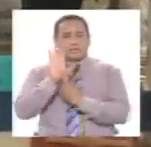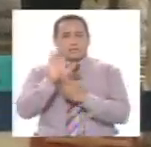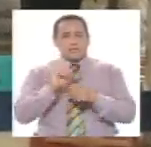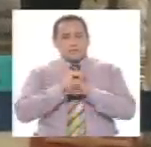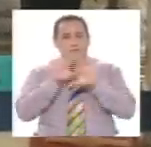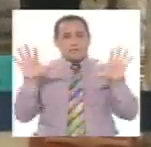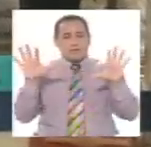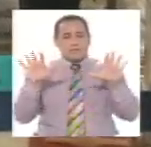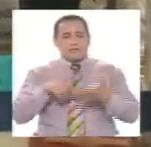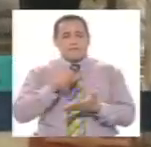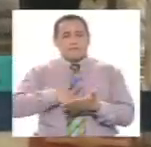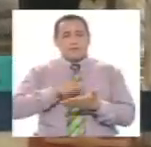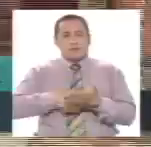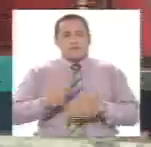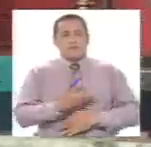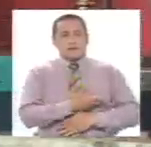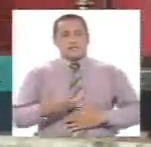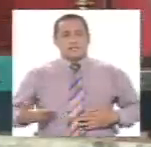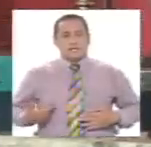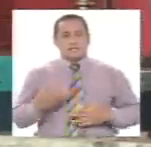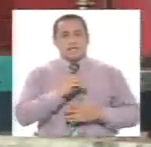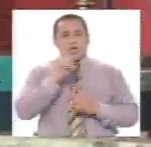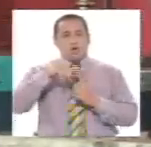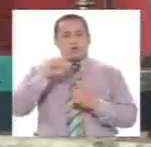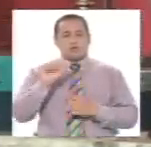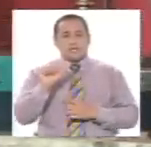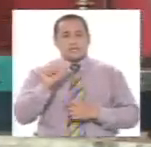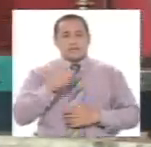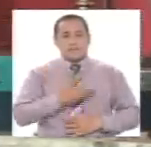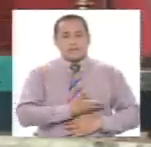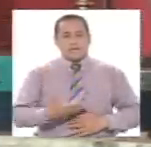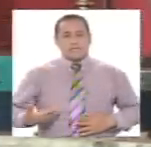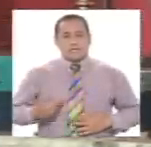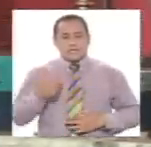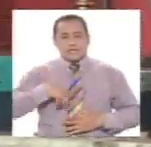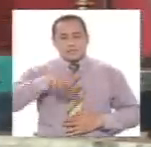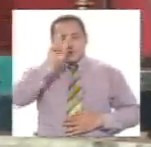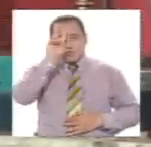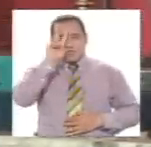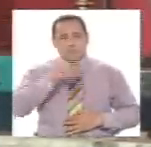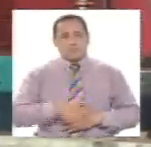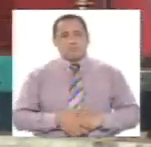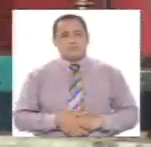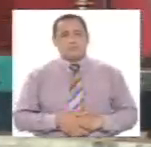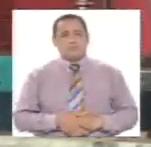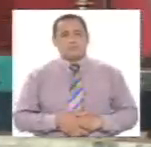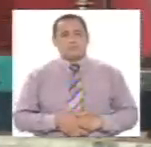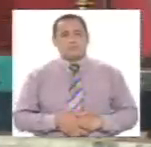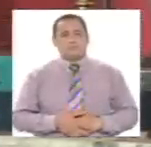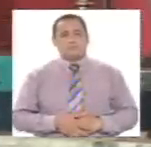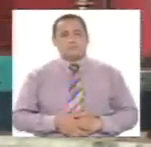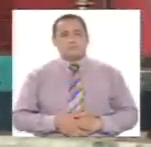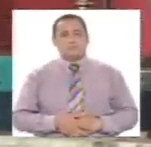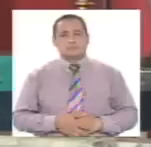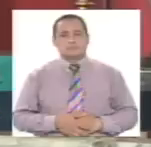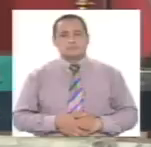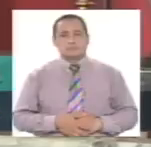publíquese. Firma Ollanta Humala Tasso, Presidente Constitucional de la República.